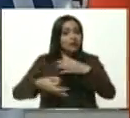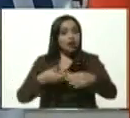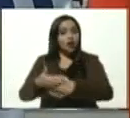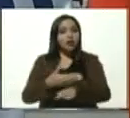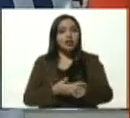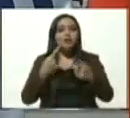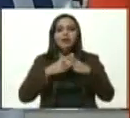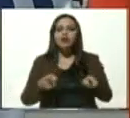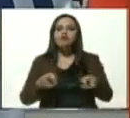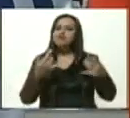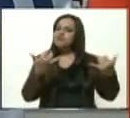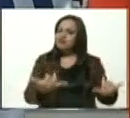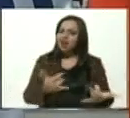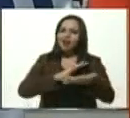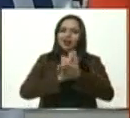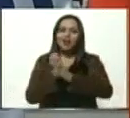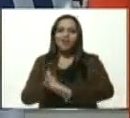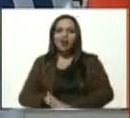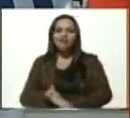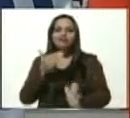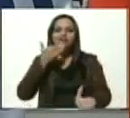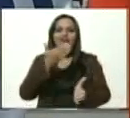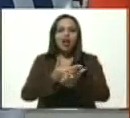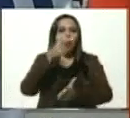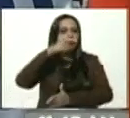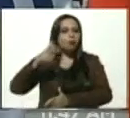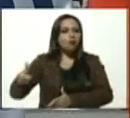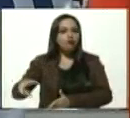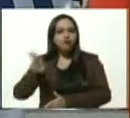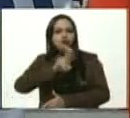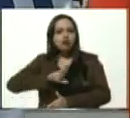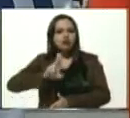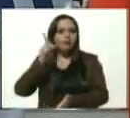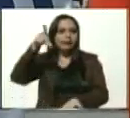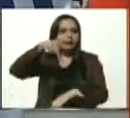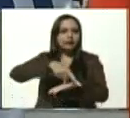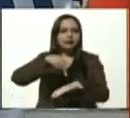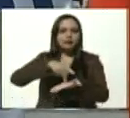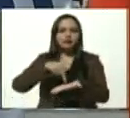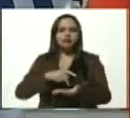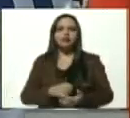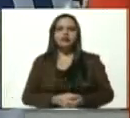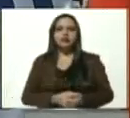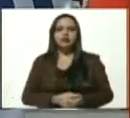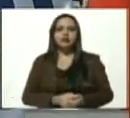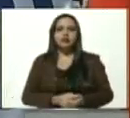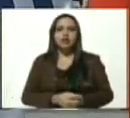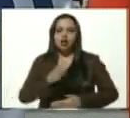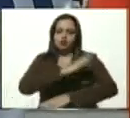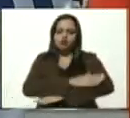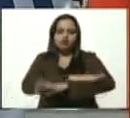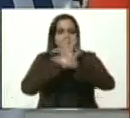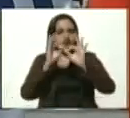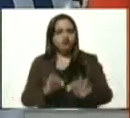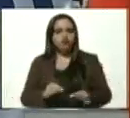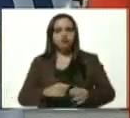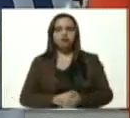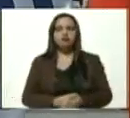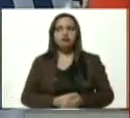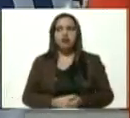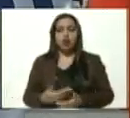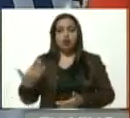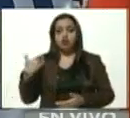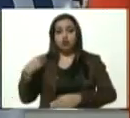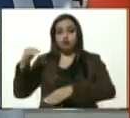han sido derrotadas por el pueblo a través de su participación y de su civismo. Así que llamo